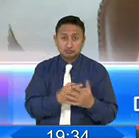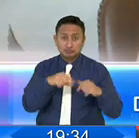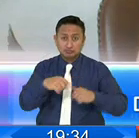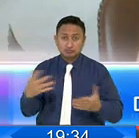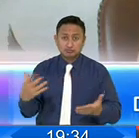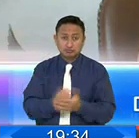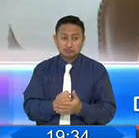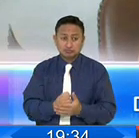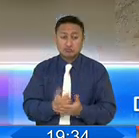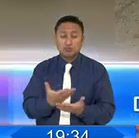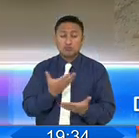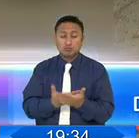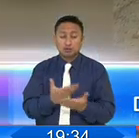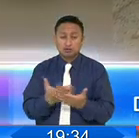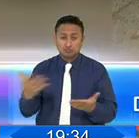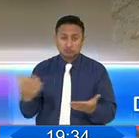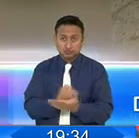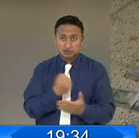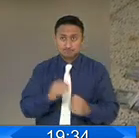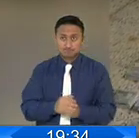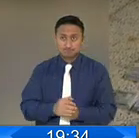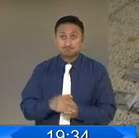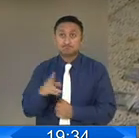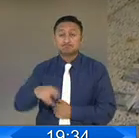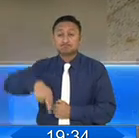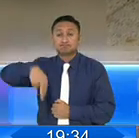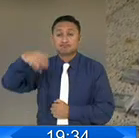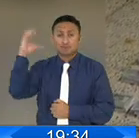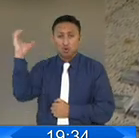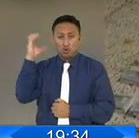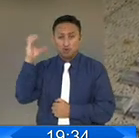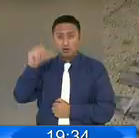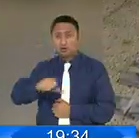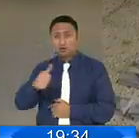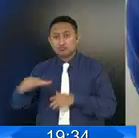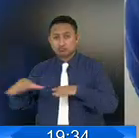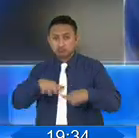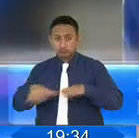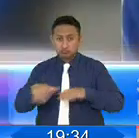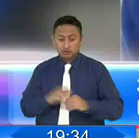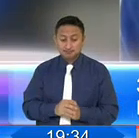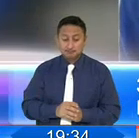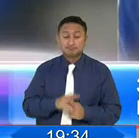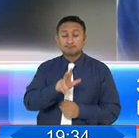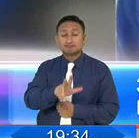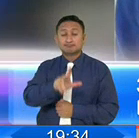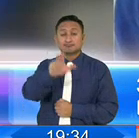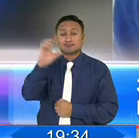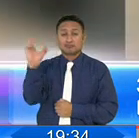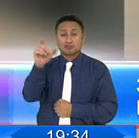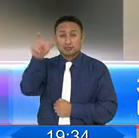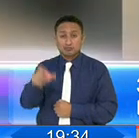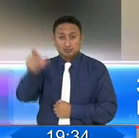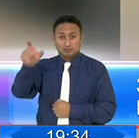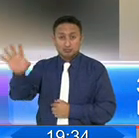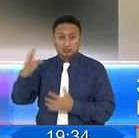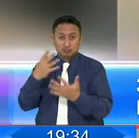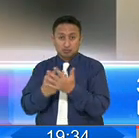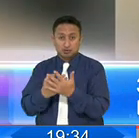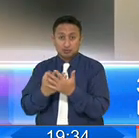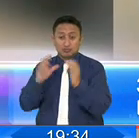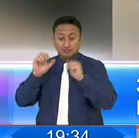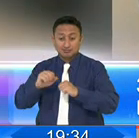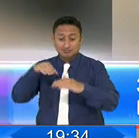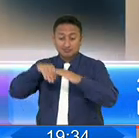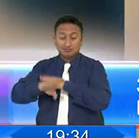incautaron varias evidencias. Mientras tanto, en la frontera con Colombia, otro operativo dejó como resultado 3 colombianos detenidos al intentar